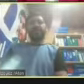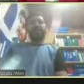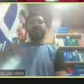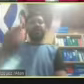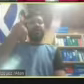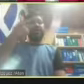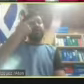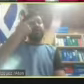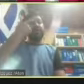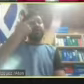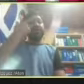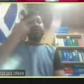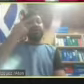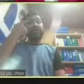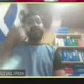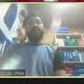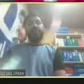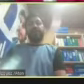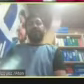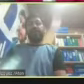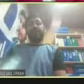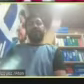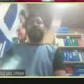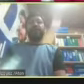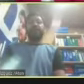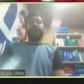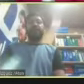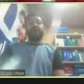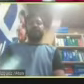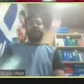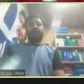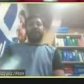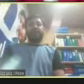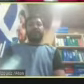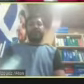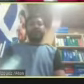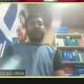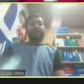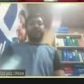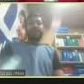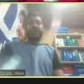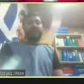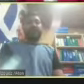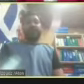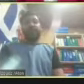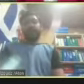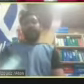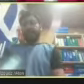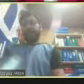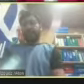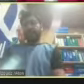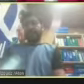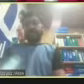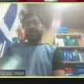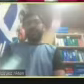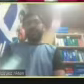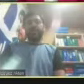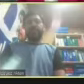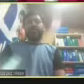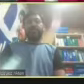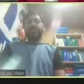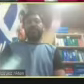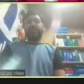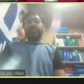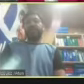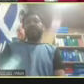Educación y la ministra de Salud, habilitando al retorno a las clases